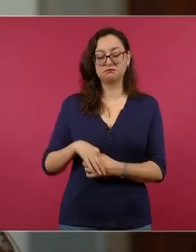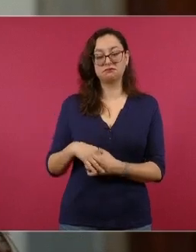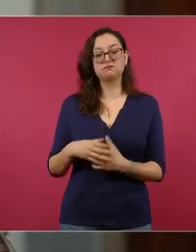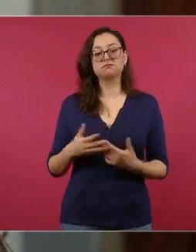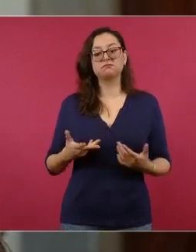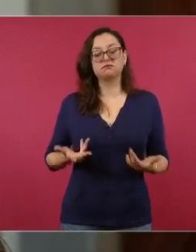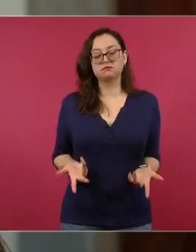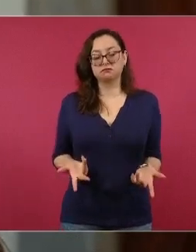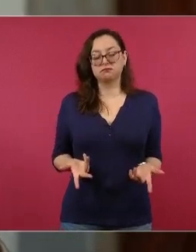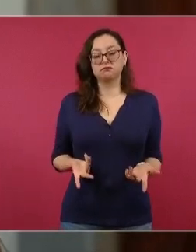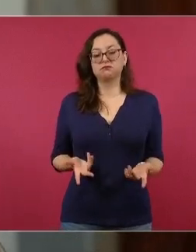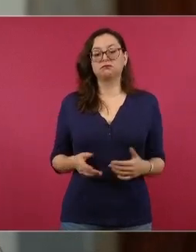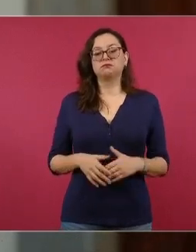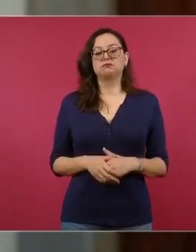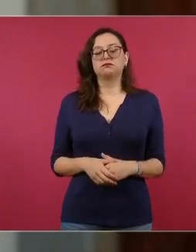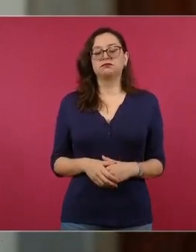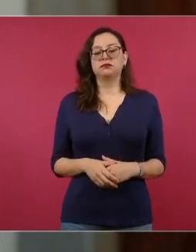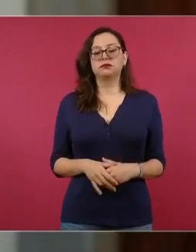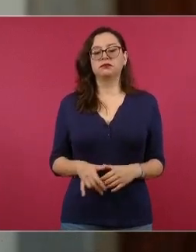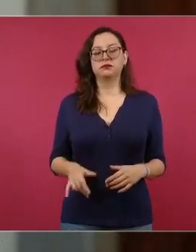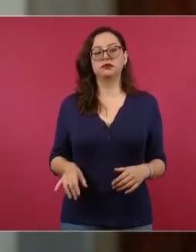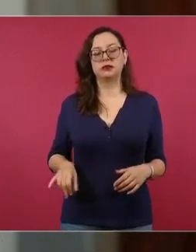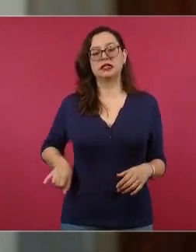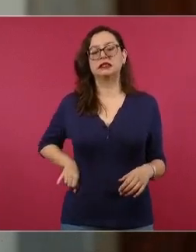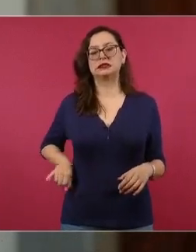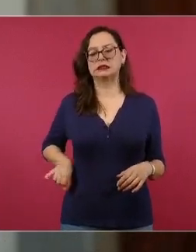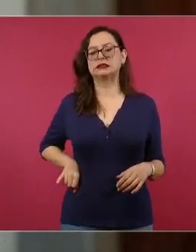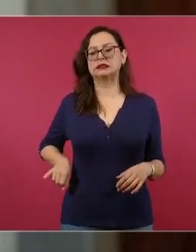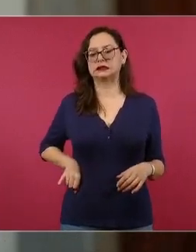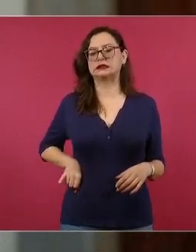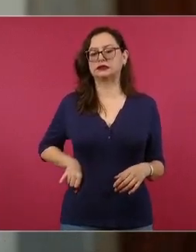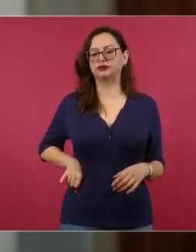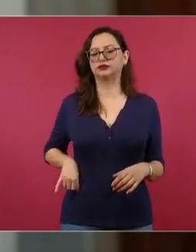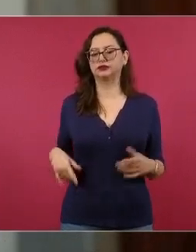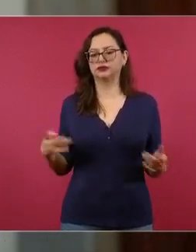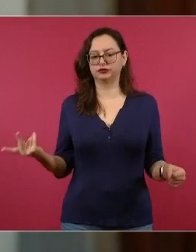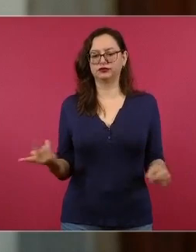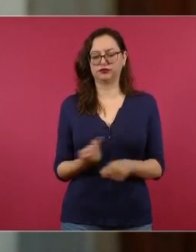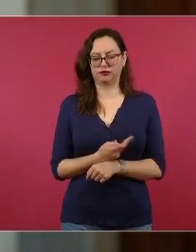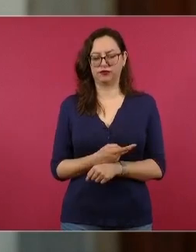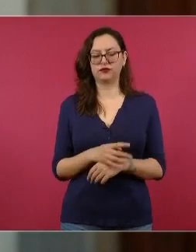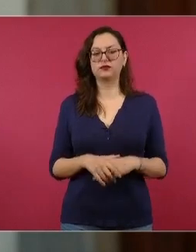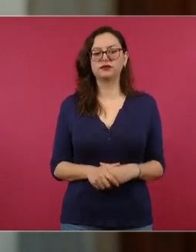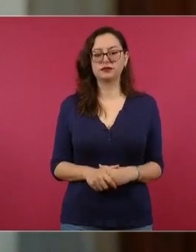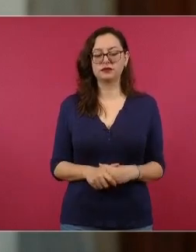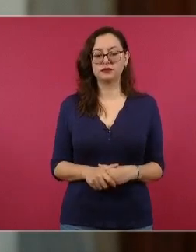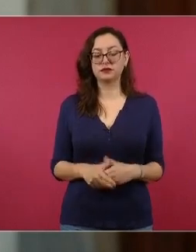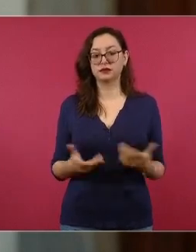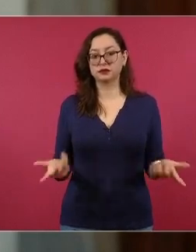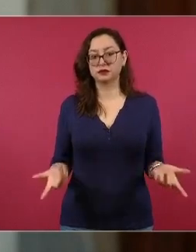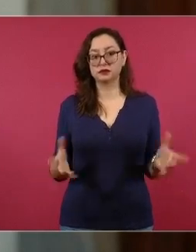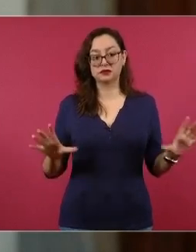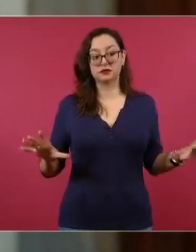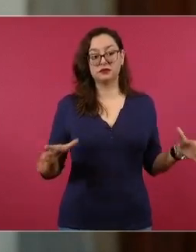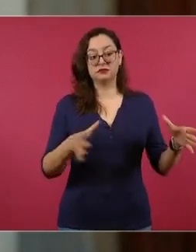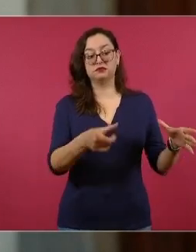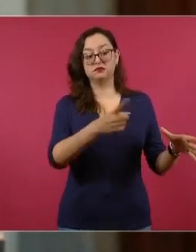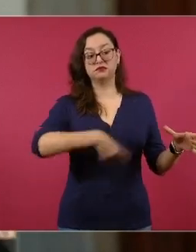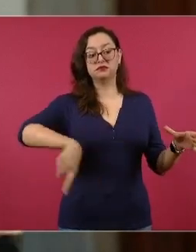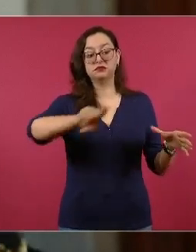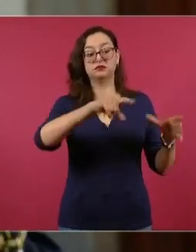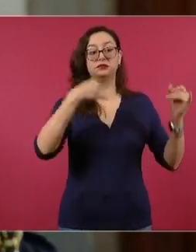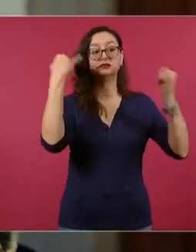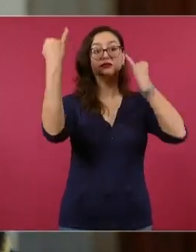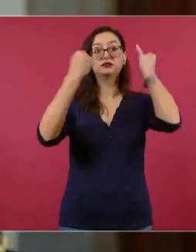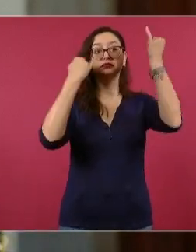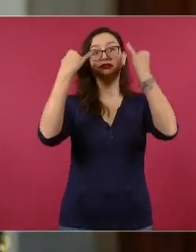lo que le quiero plantear. Mire, se derrumbaron muchos mitos al respecto de lo que era la realidad electoral. Un mito era que la clase